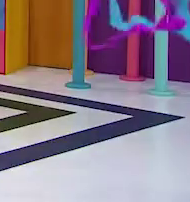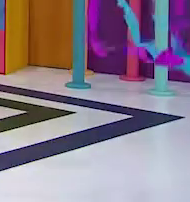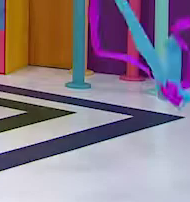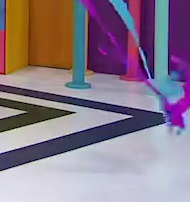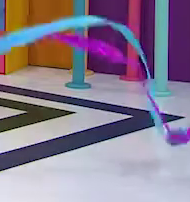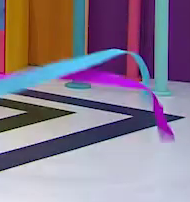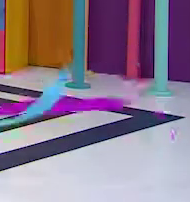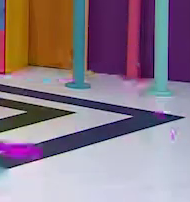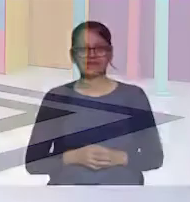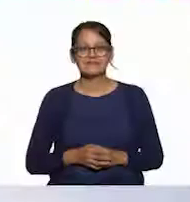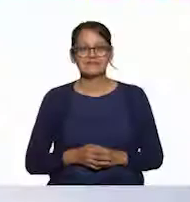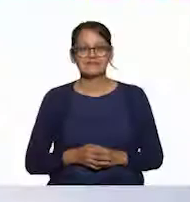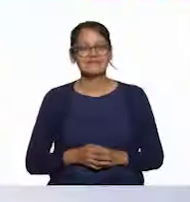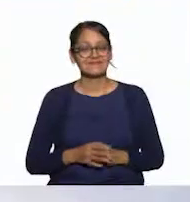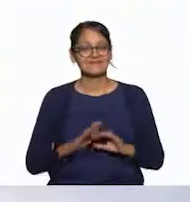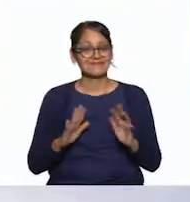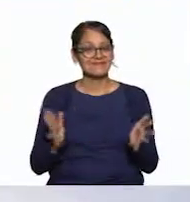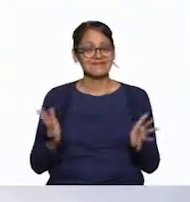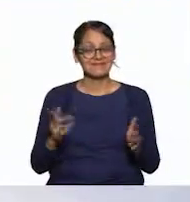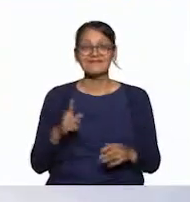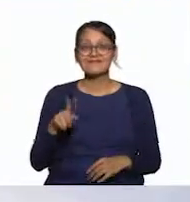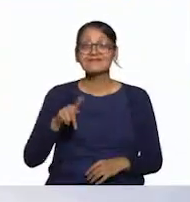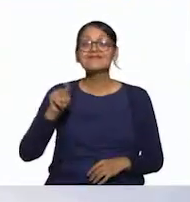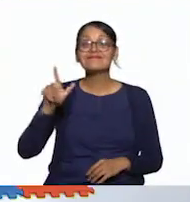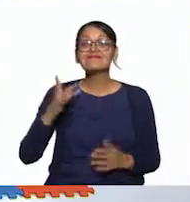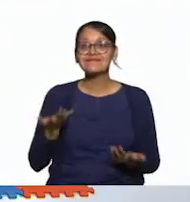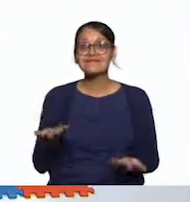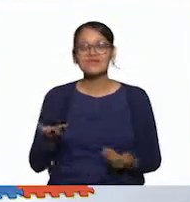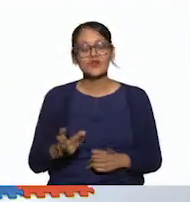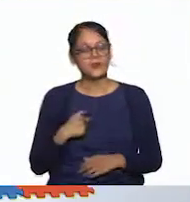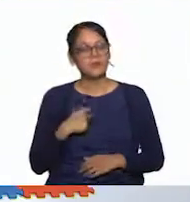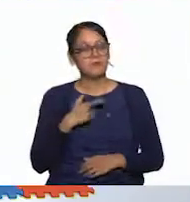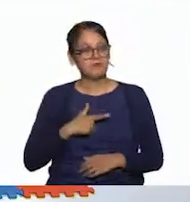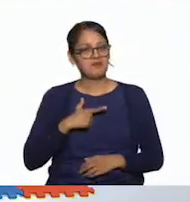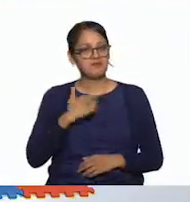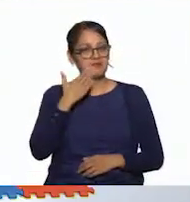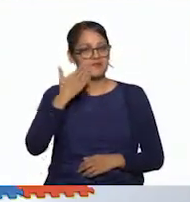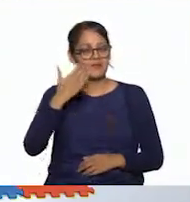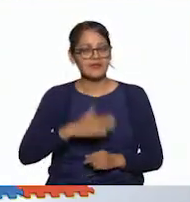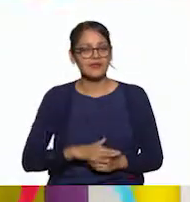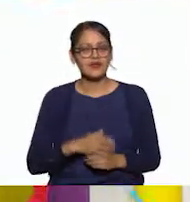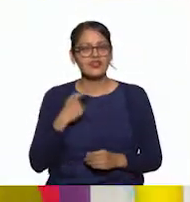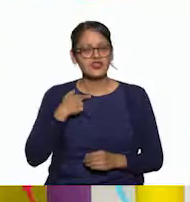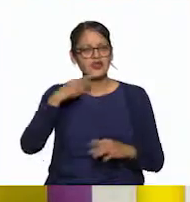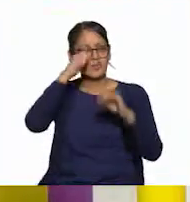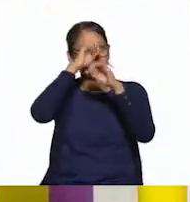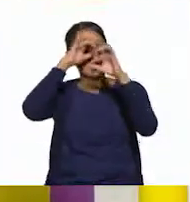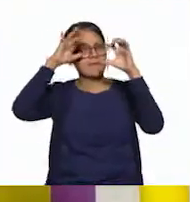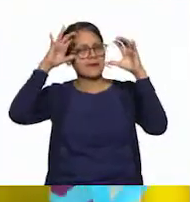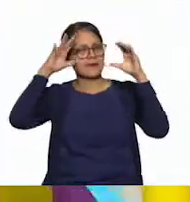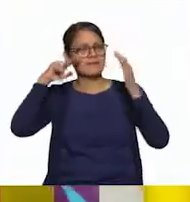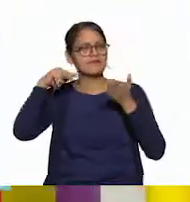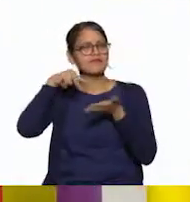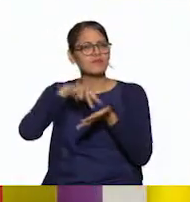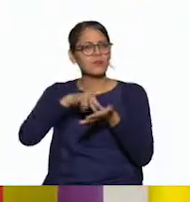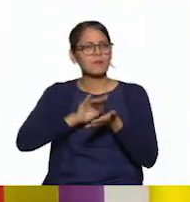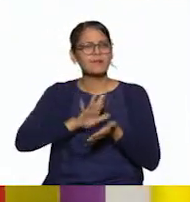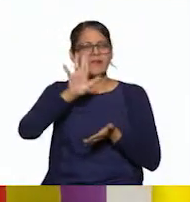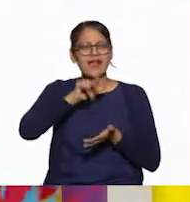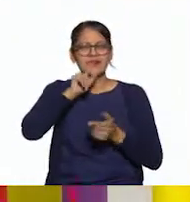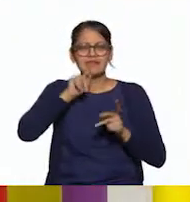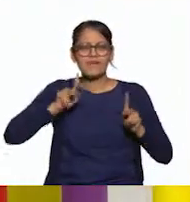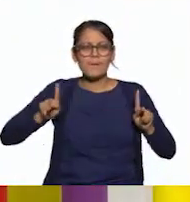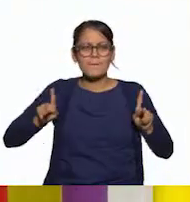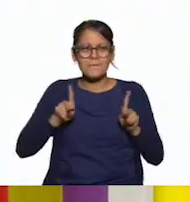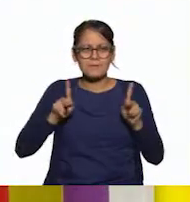¿Qué te pareció? Me parece muy bien. Me imaginé como si de pronto fuera un ave que está